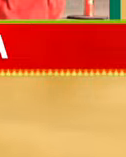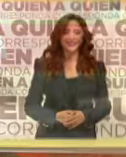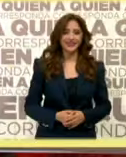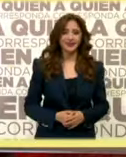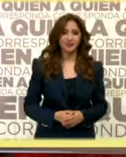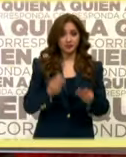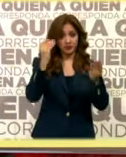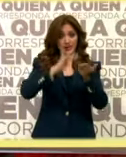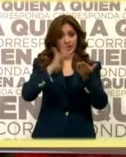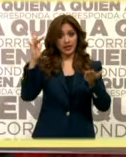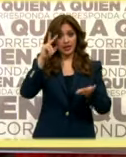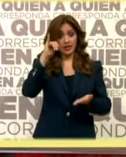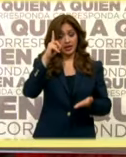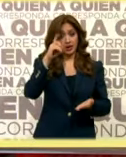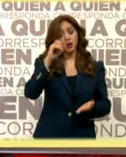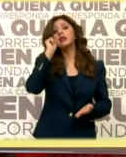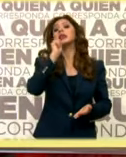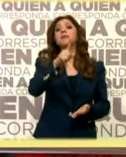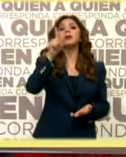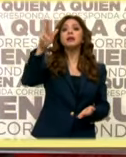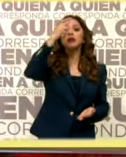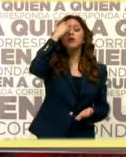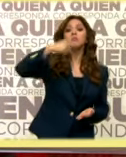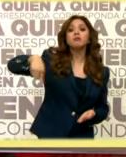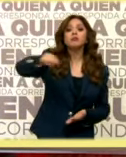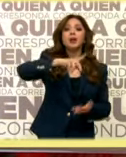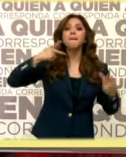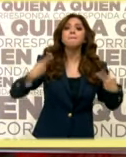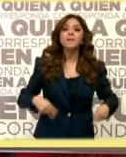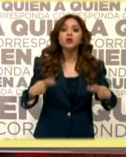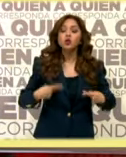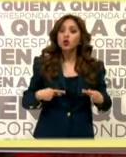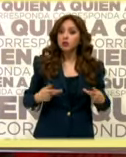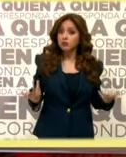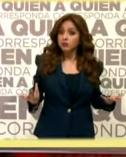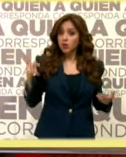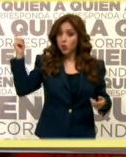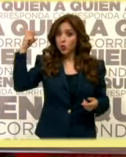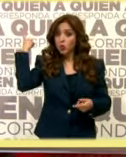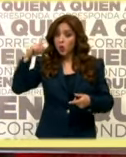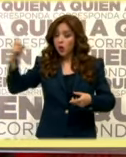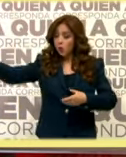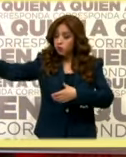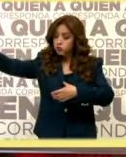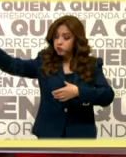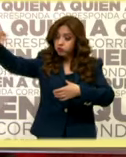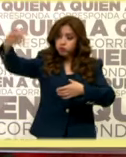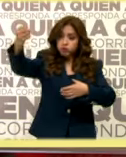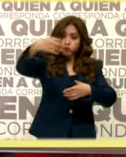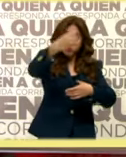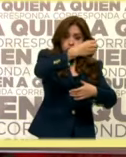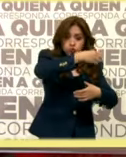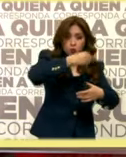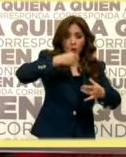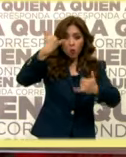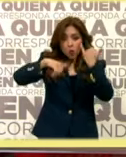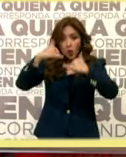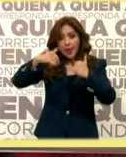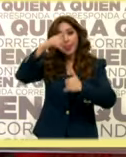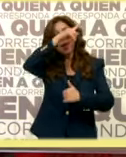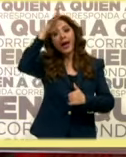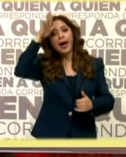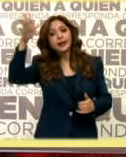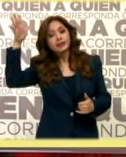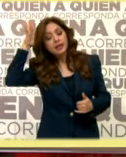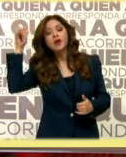Ricardo. Felicidades. Y recordarle a la gente de la Comarca Lagunera, todo lo que allá se junta, todo lo que usted dona a las instalaciones de Azteca y a